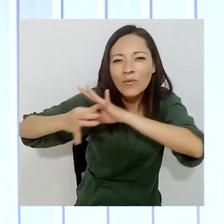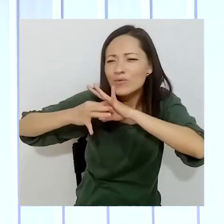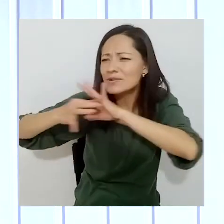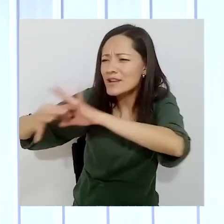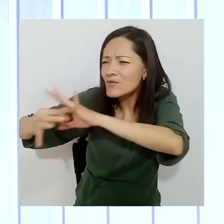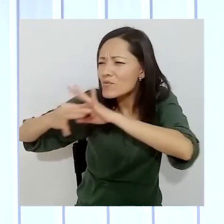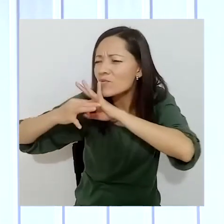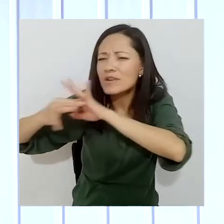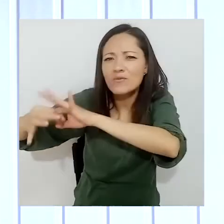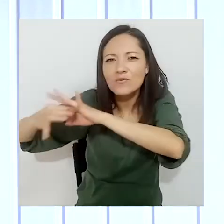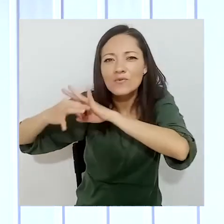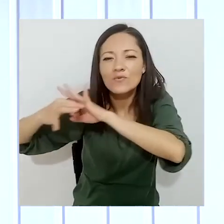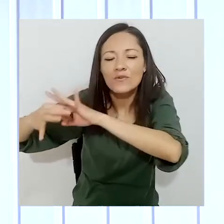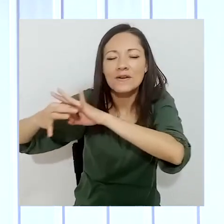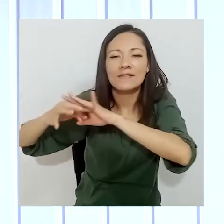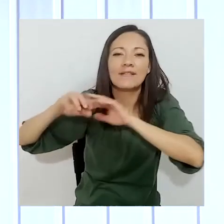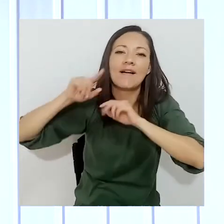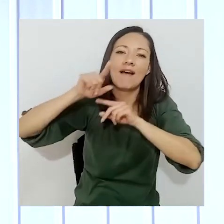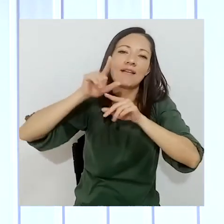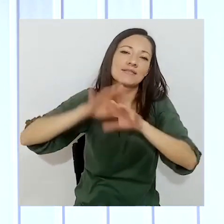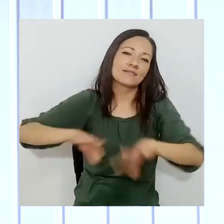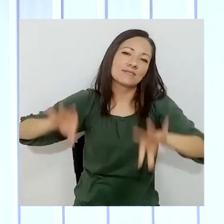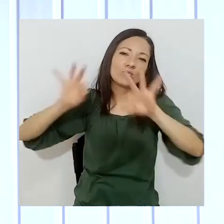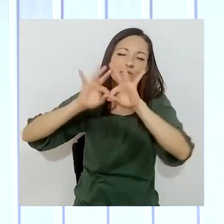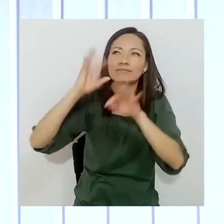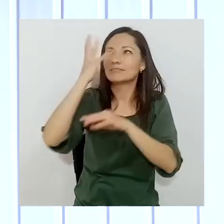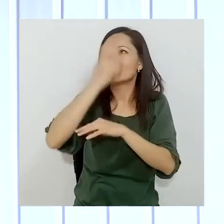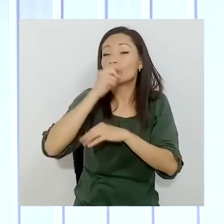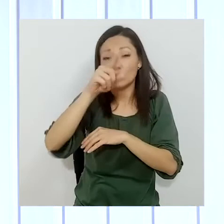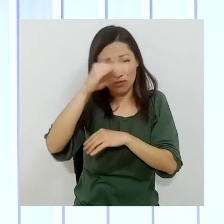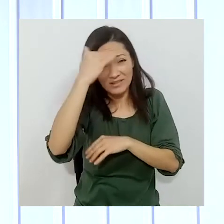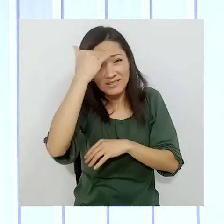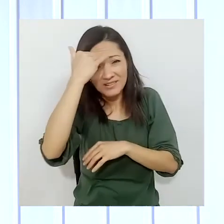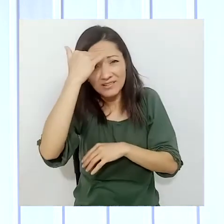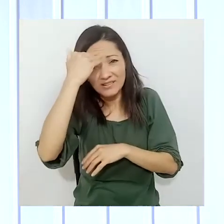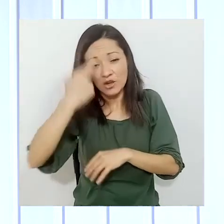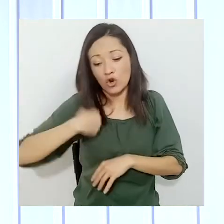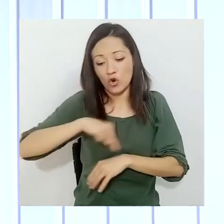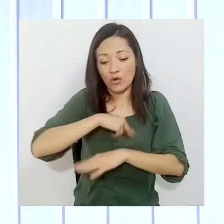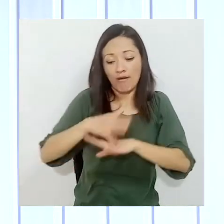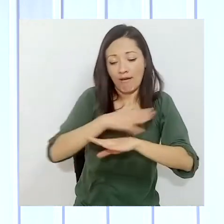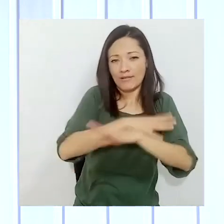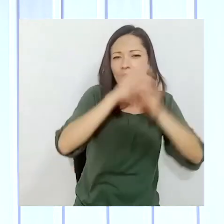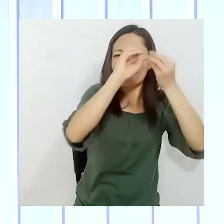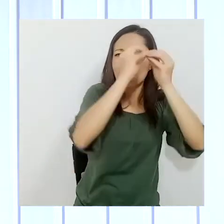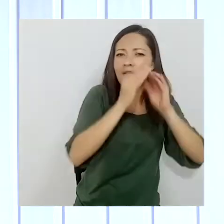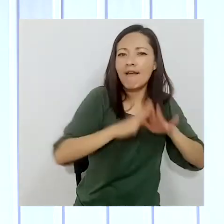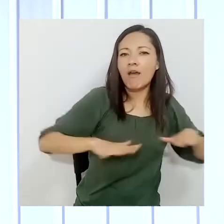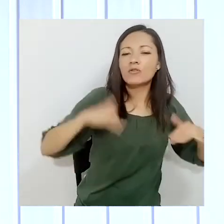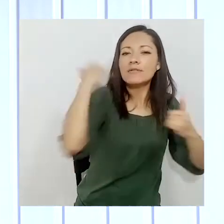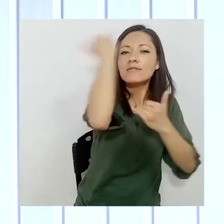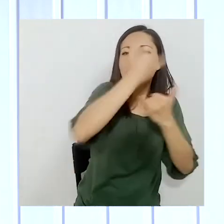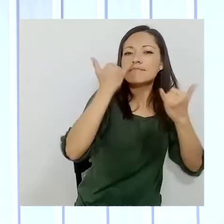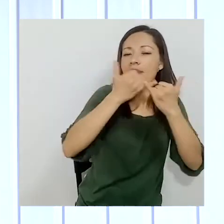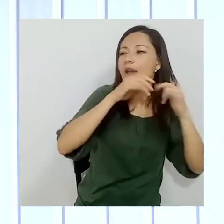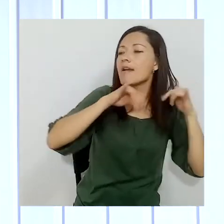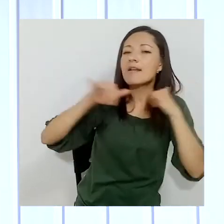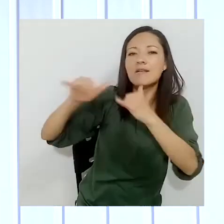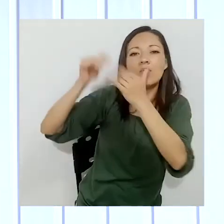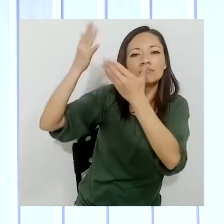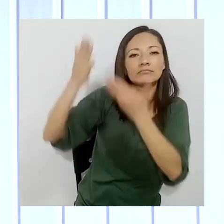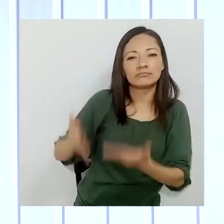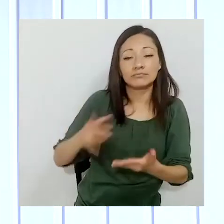razón. Usted sabe, nosotros fuimos creados a semejanza de su imagen. ¿Sabe qué va a hacer